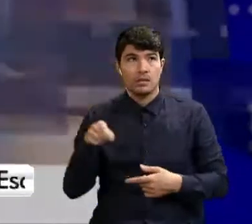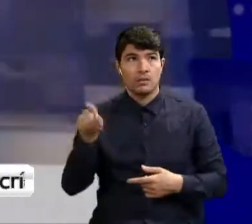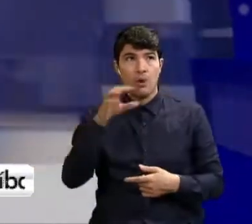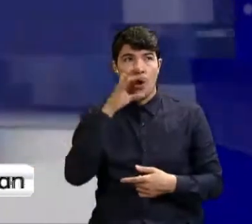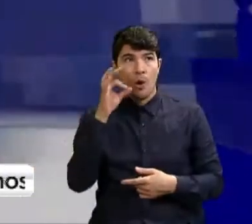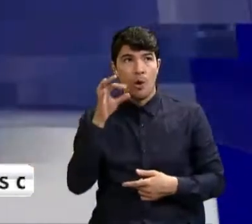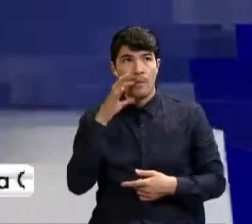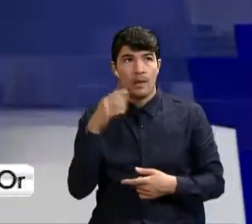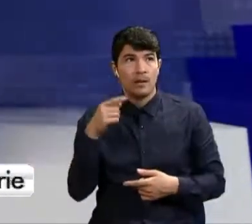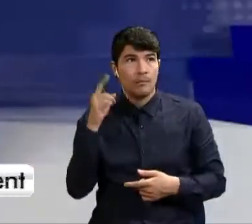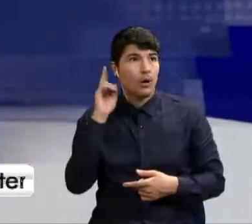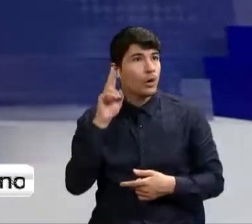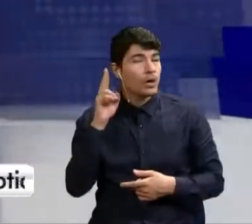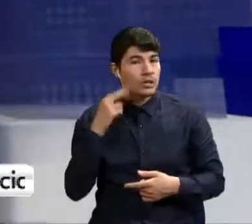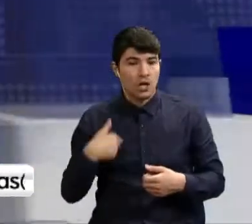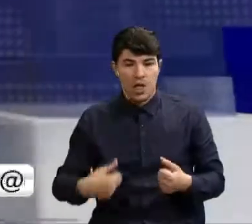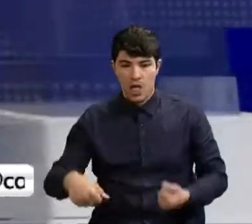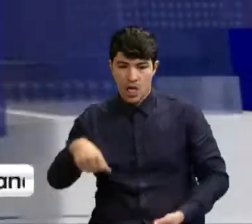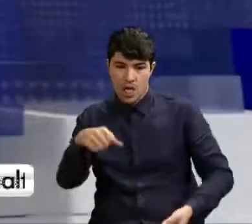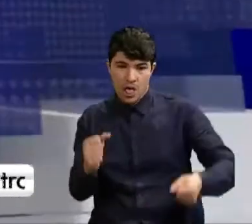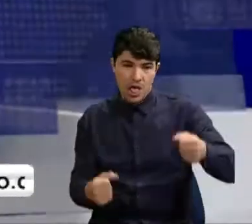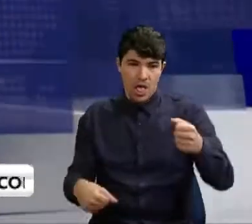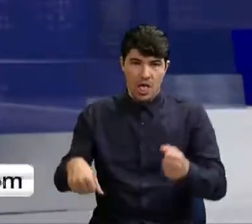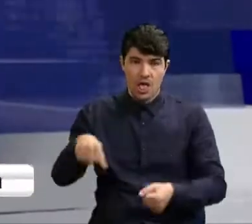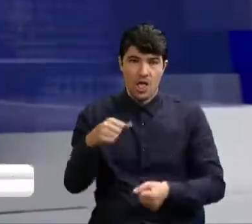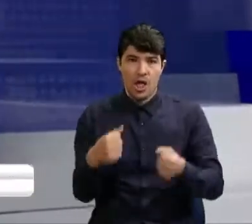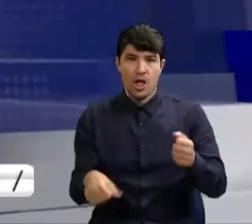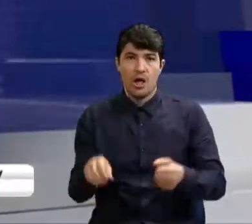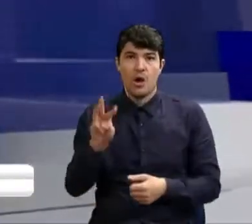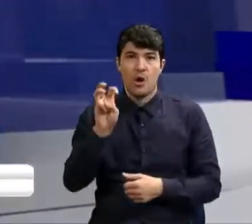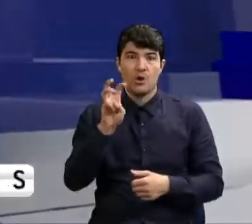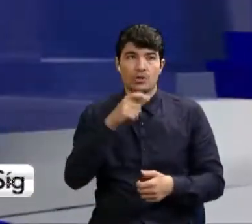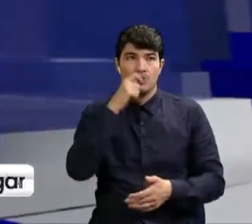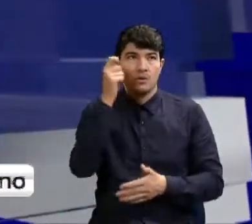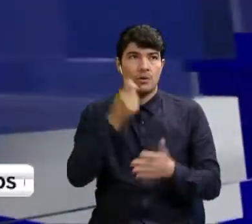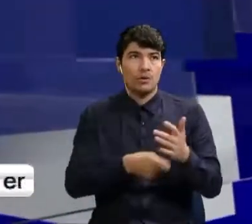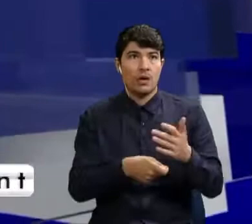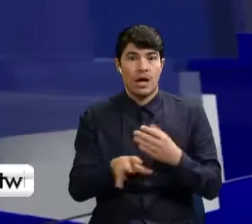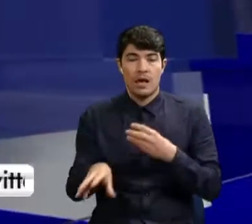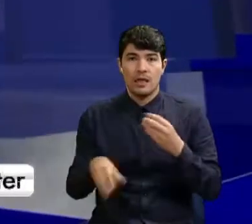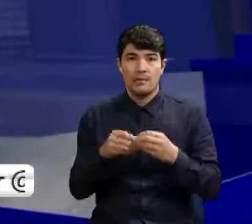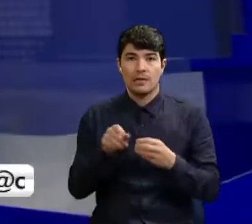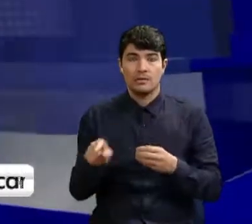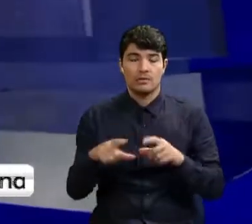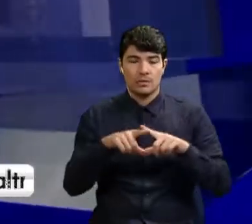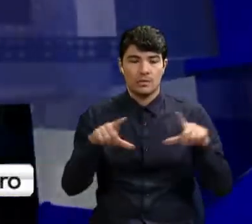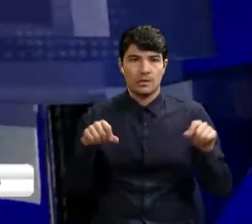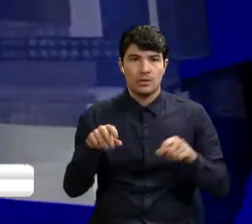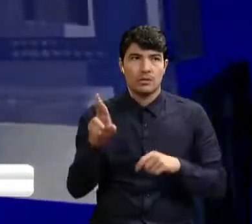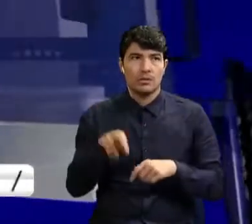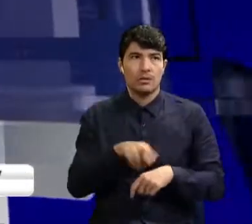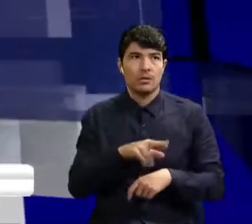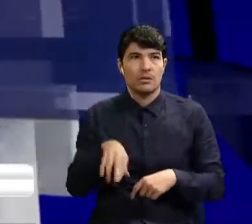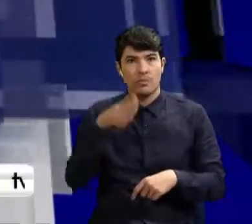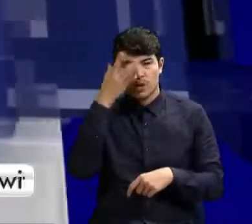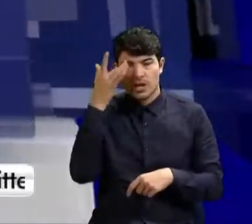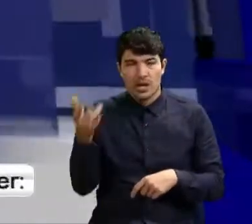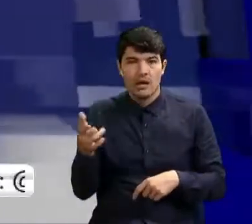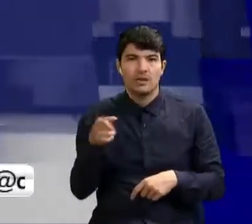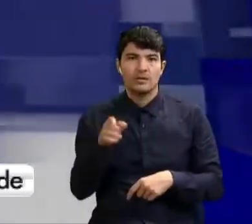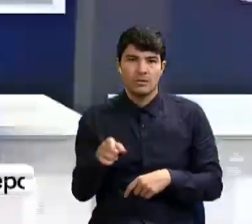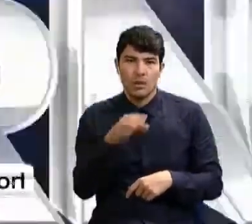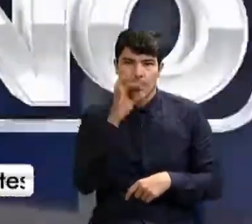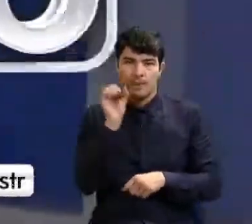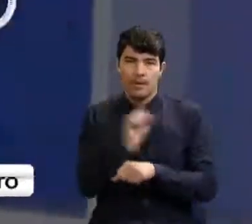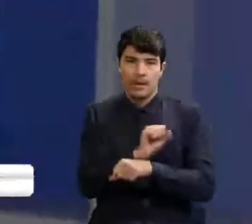sujeto venía en estado de embriaguez y que tenía más de ocho comparendos además de tener su licencia suspendida por manejar en estado de